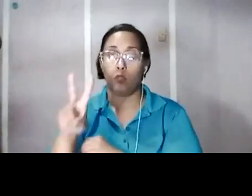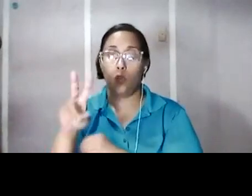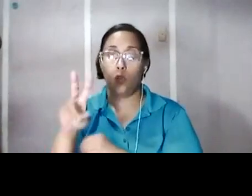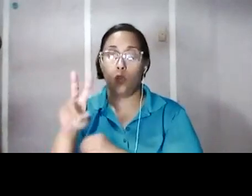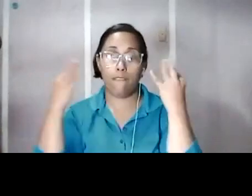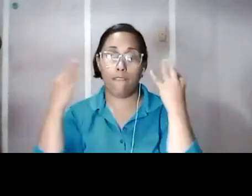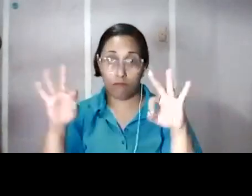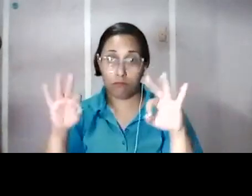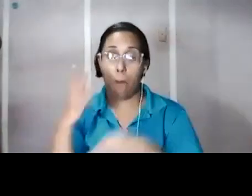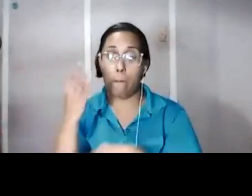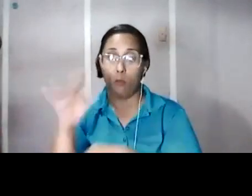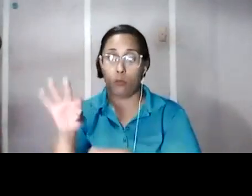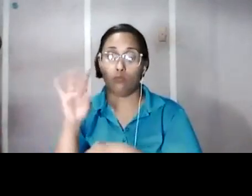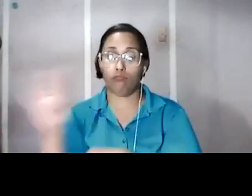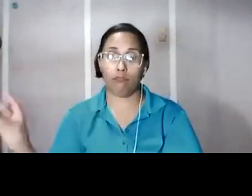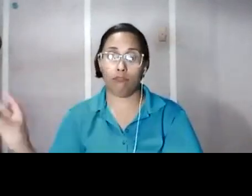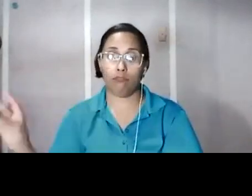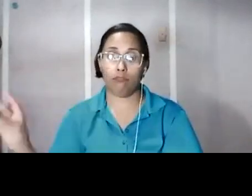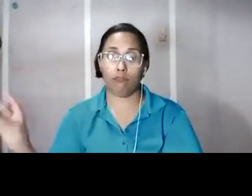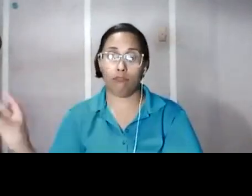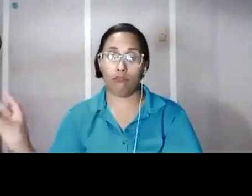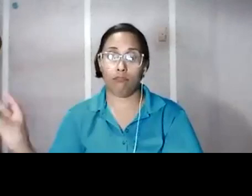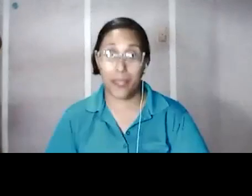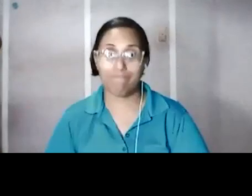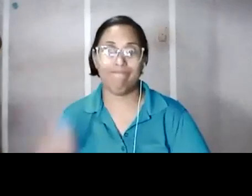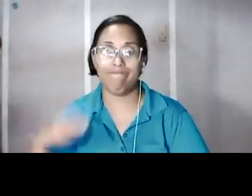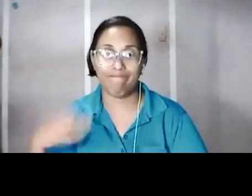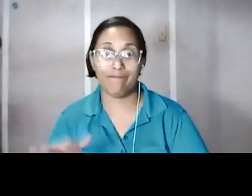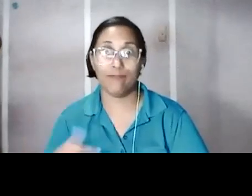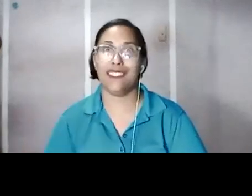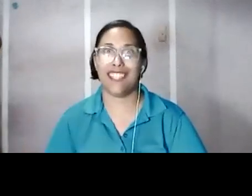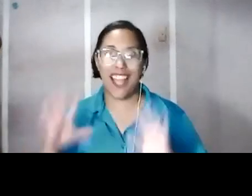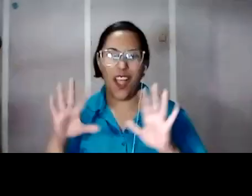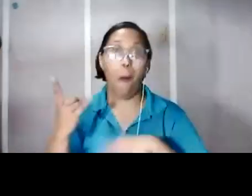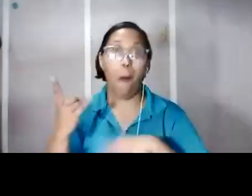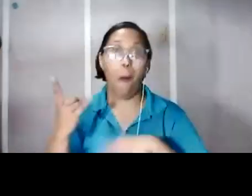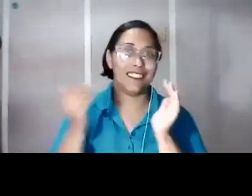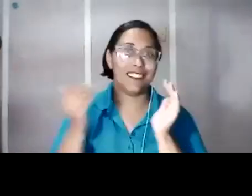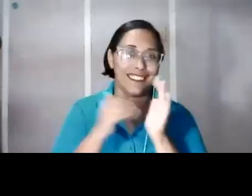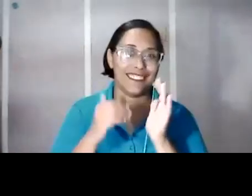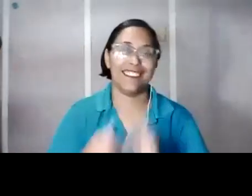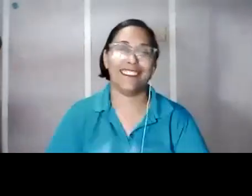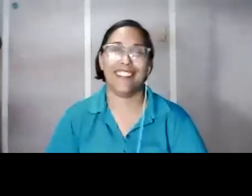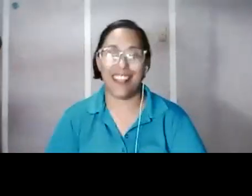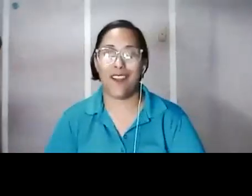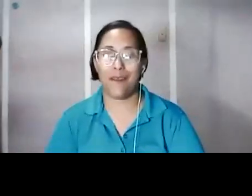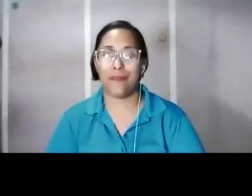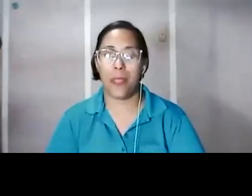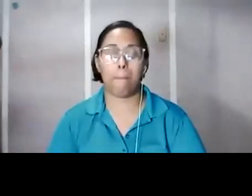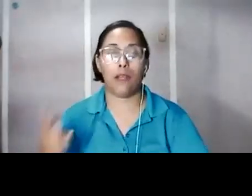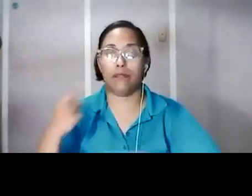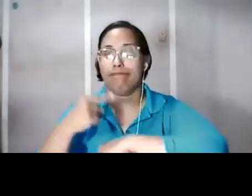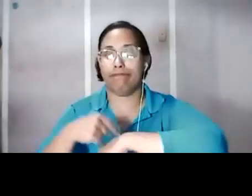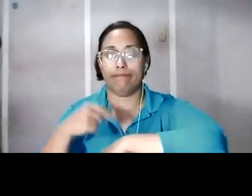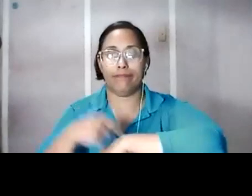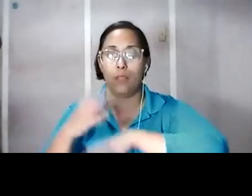1928. Gracias, Rafa. Me sacaste de un apuro una vez más. Pero esa época yo todavía, y